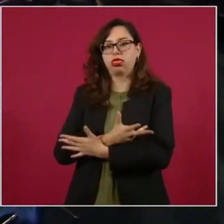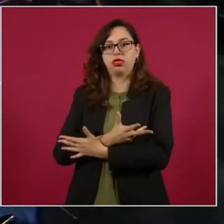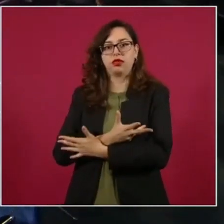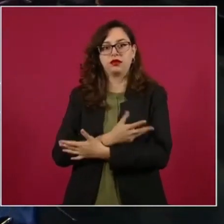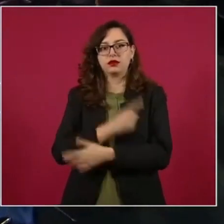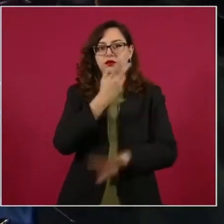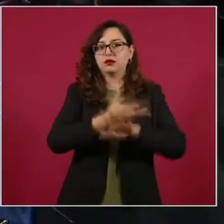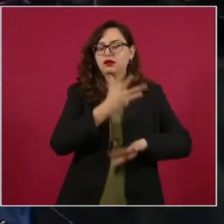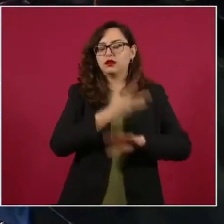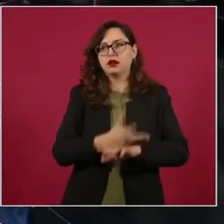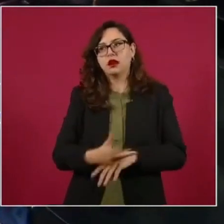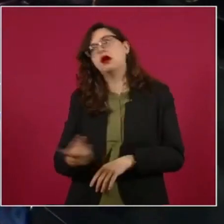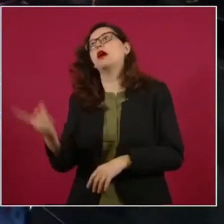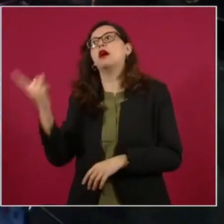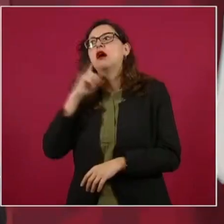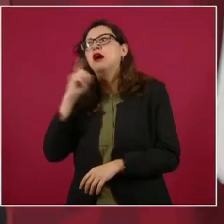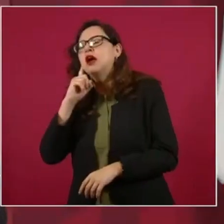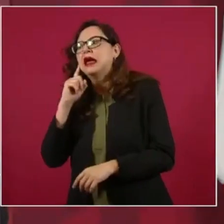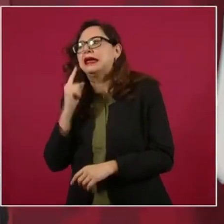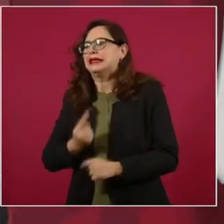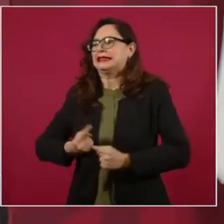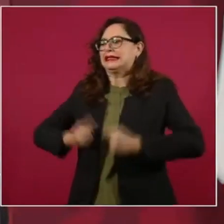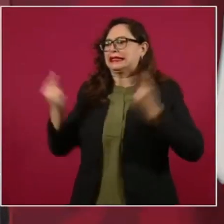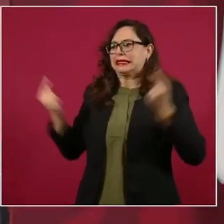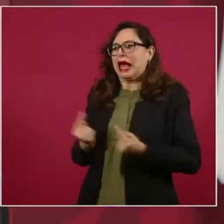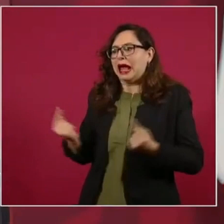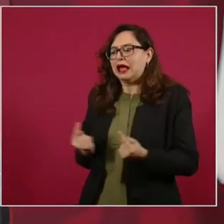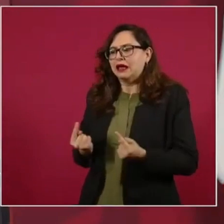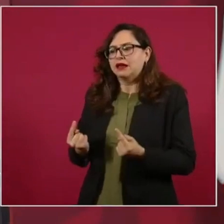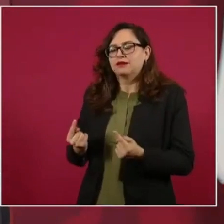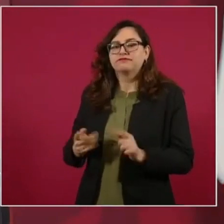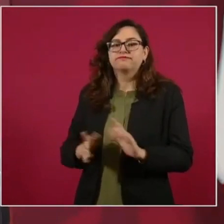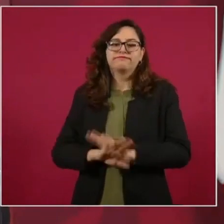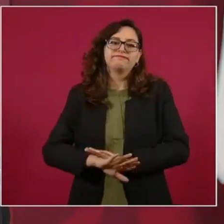ya estaba aprobada la Constitución.